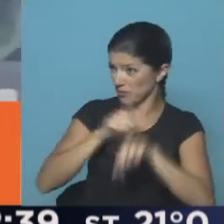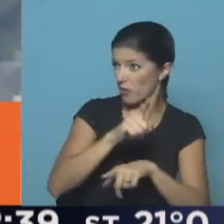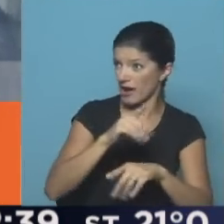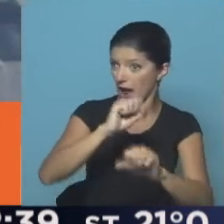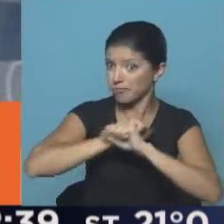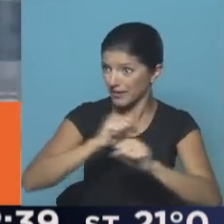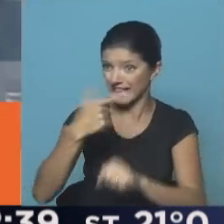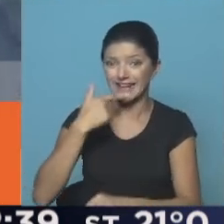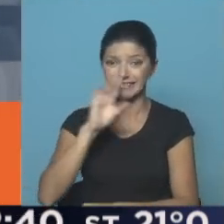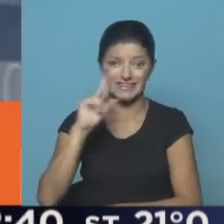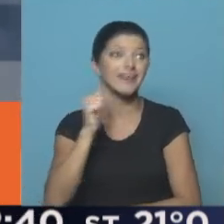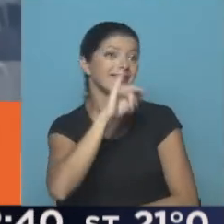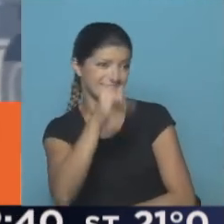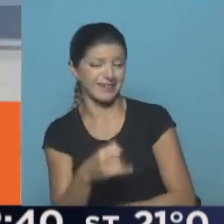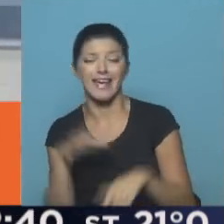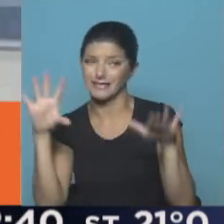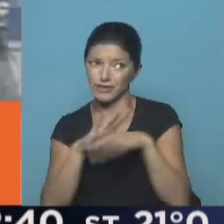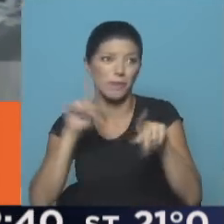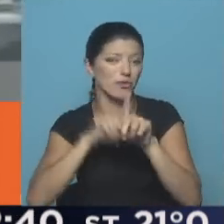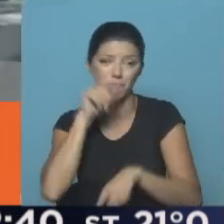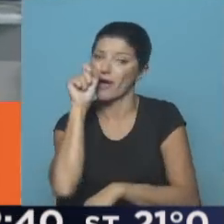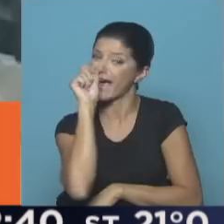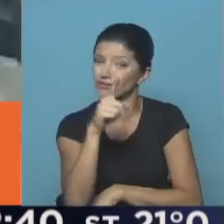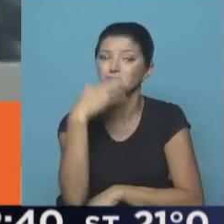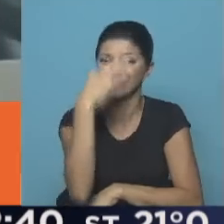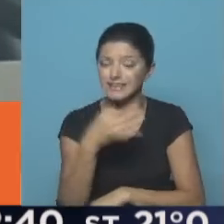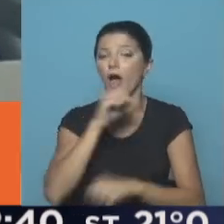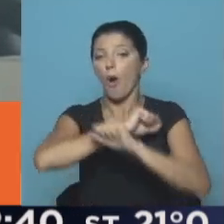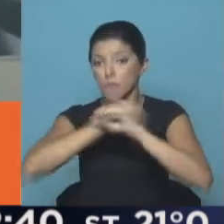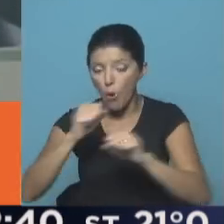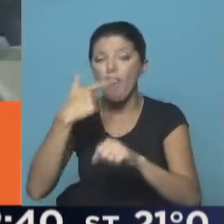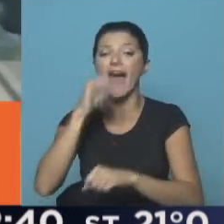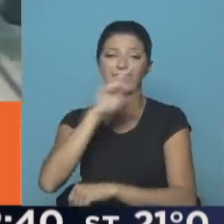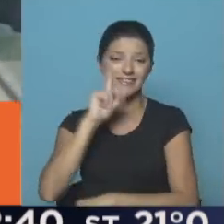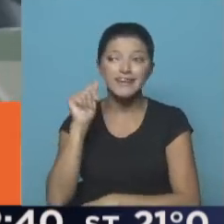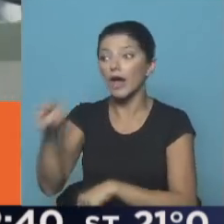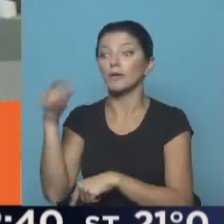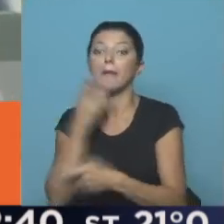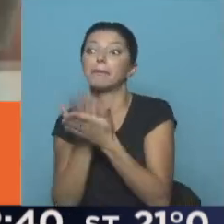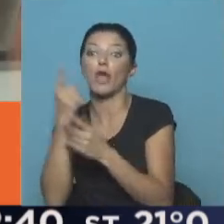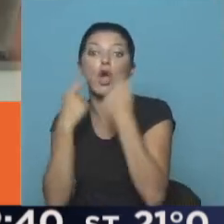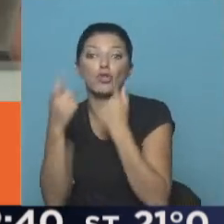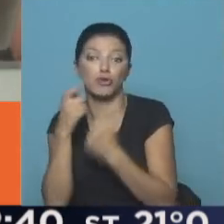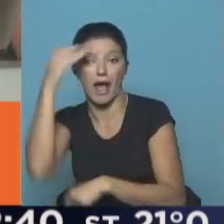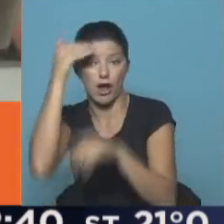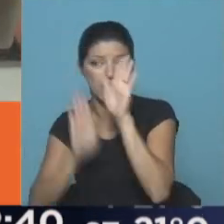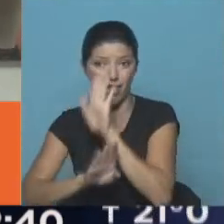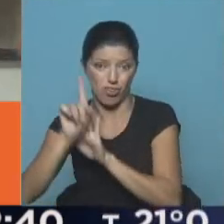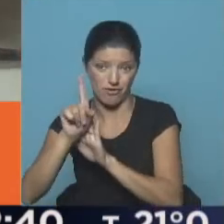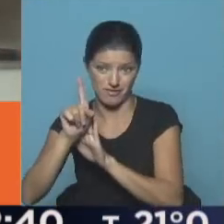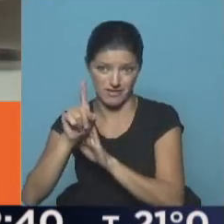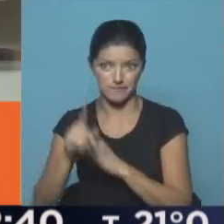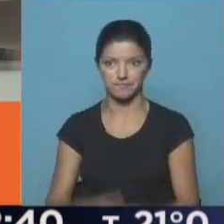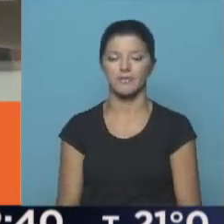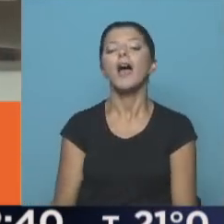en el momento en que atacaba a Siria, sí, que de esto el paquete ahí de Siria corresponde a Rusia,